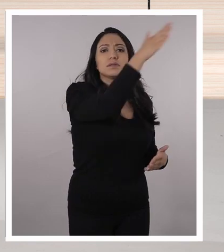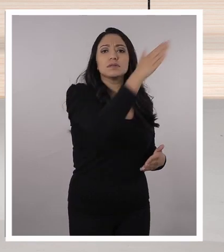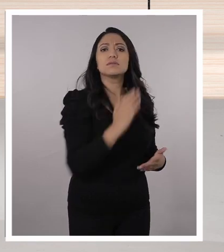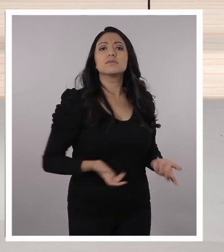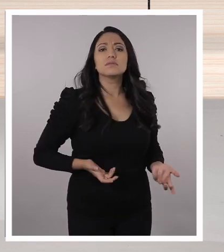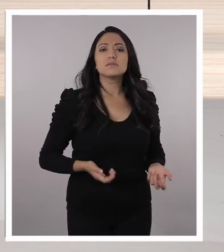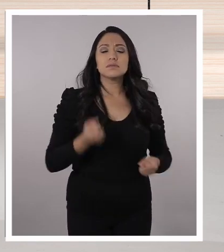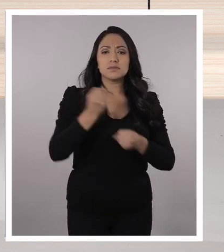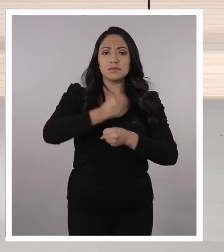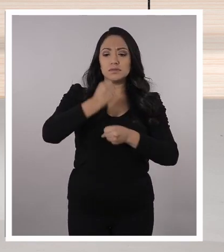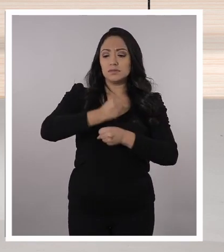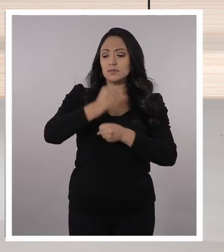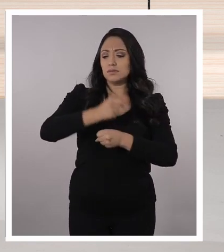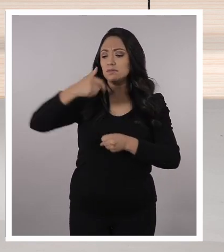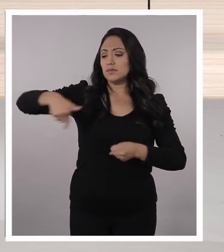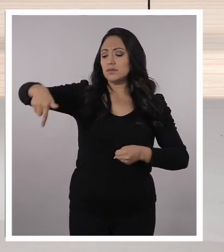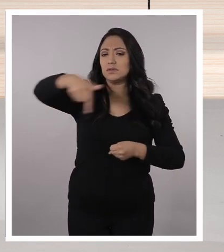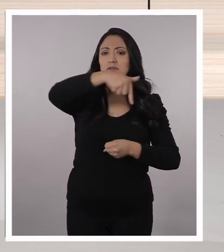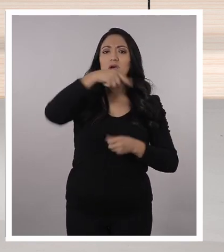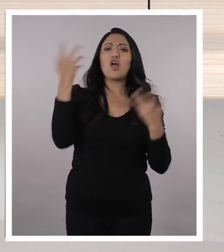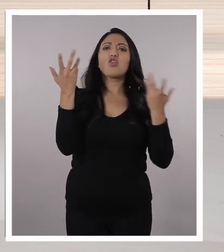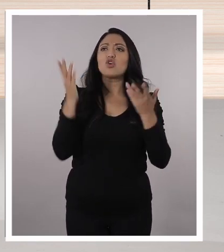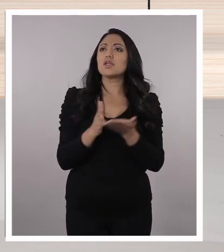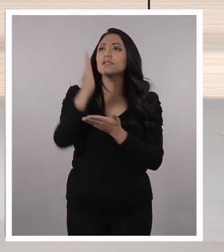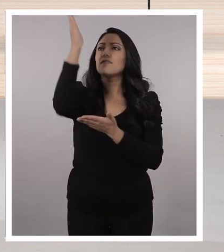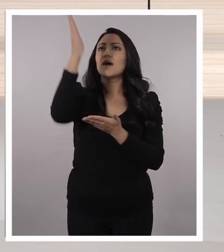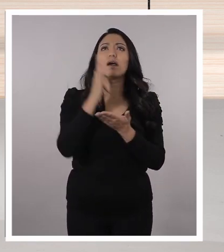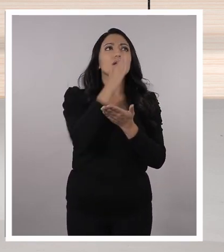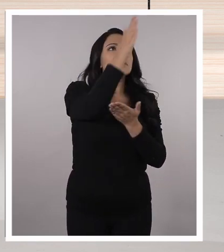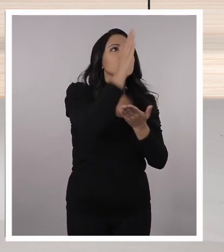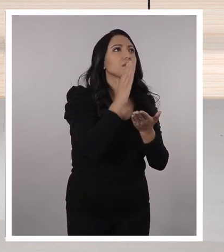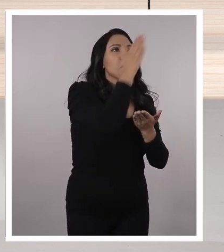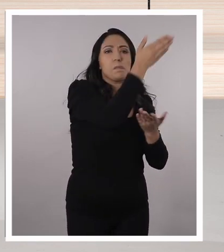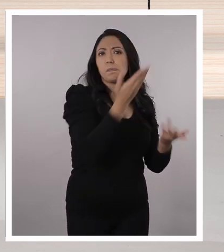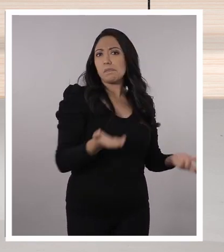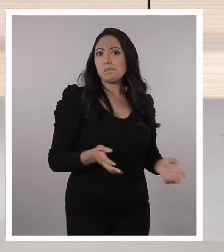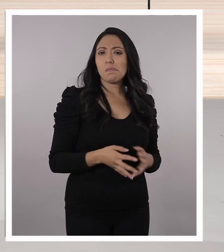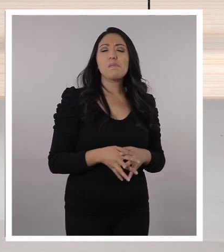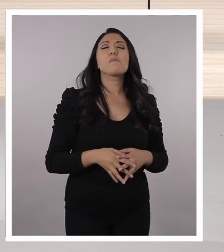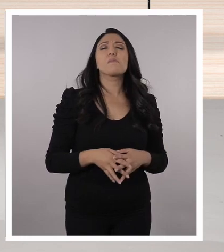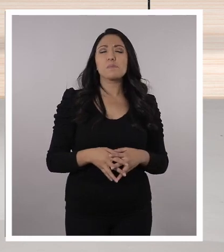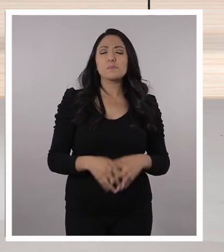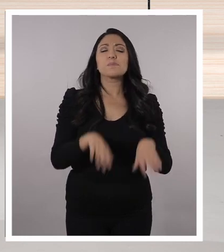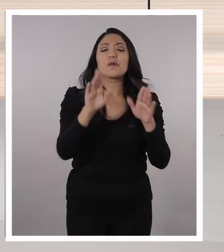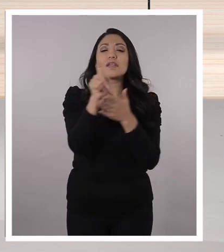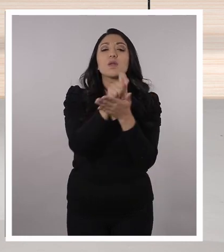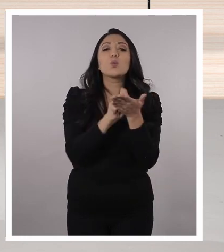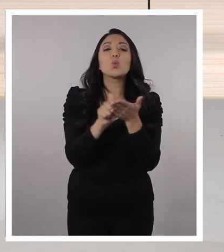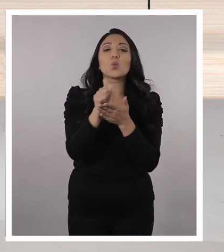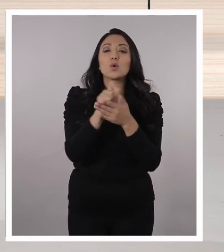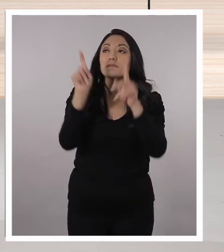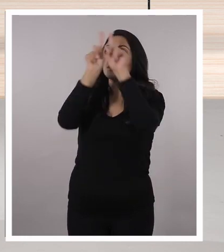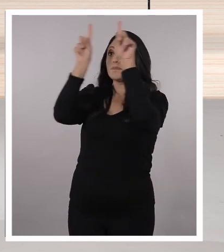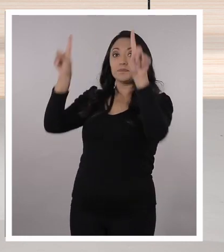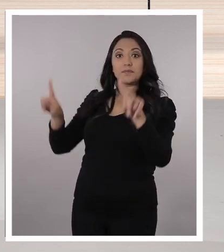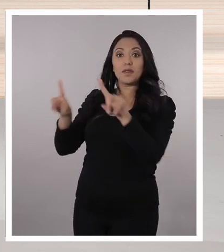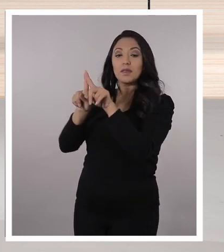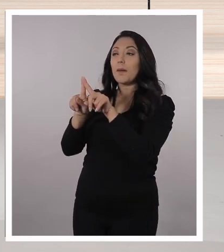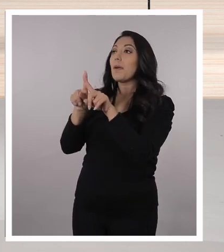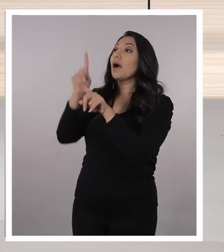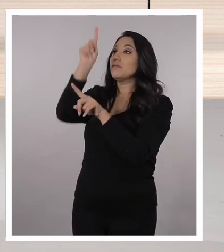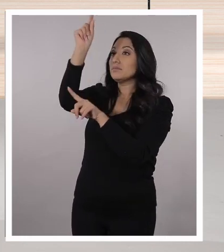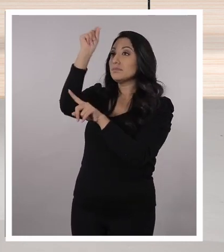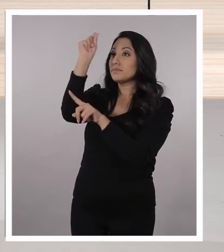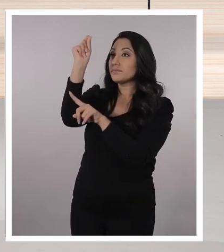quieren viajar los chicos que trabajan aquí en el set, ¿no es cierto? Entonces miren, recuerden, para dibujar, ¿qué hacíamos, no es cierto? Veíamos